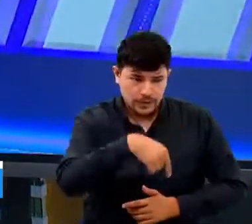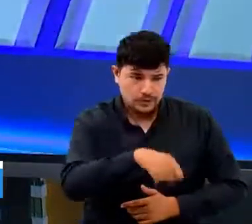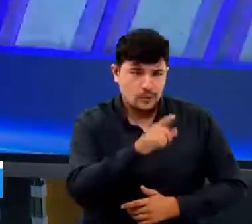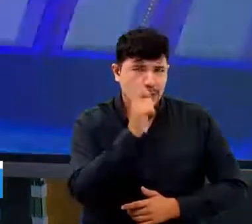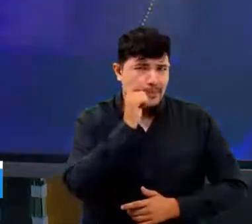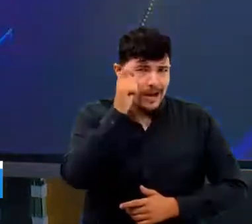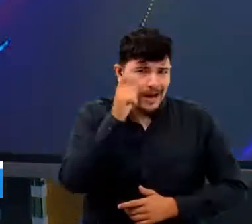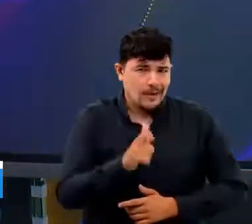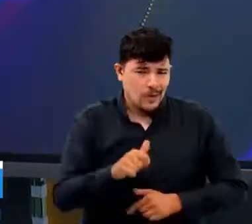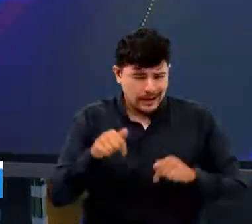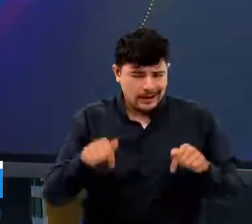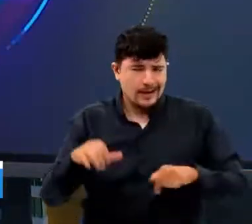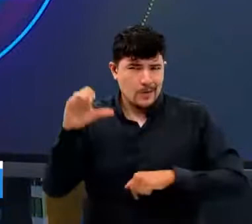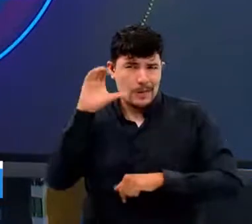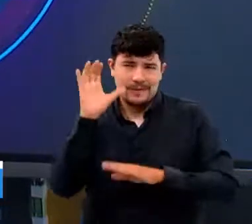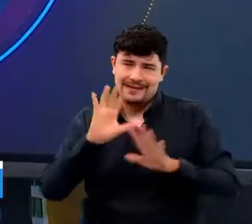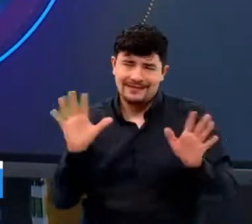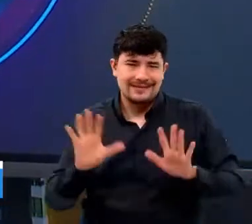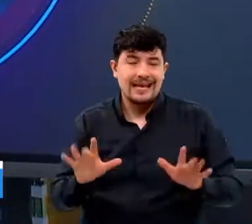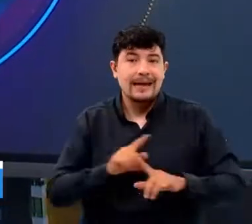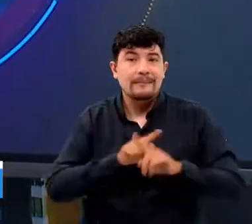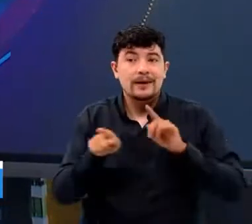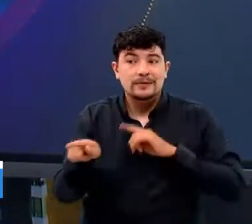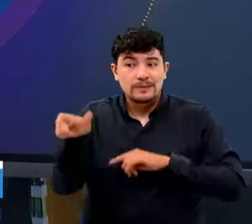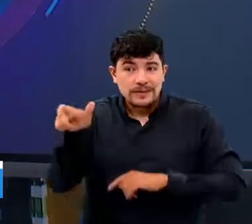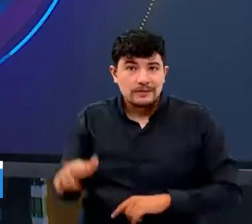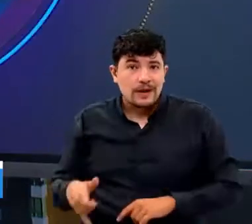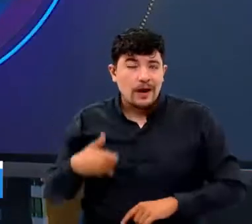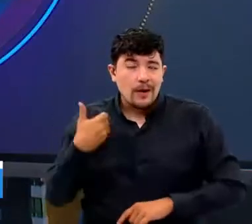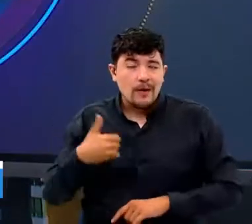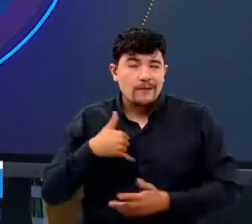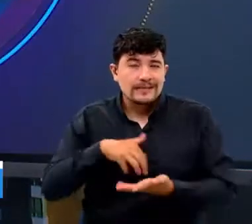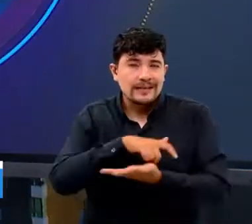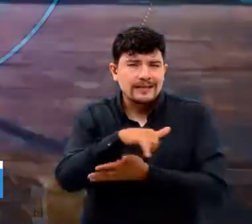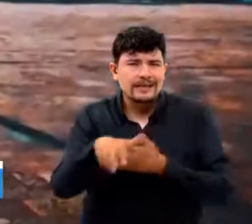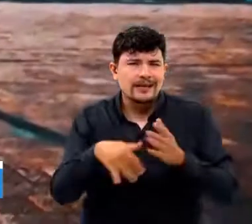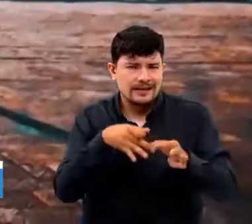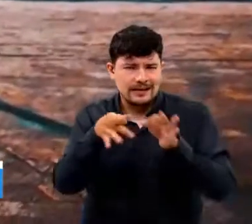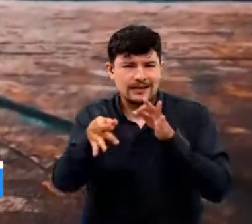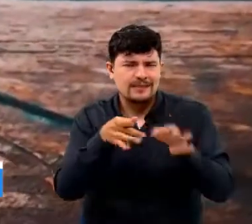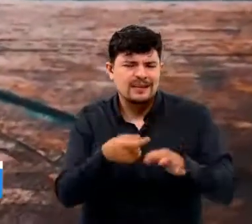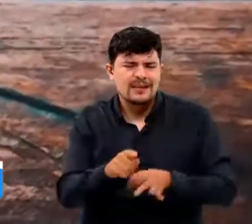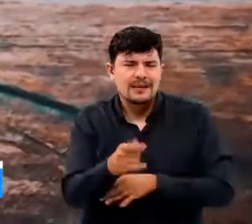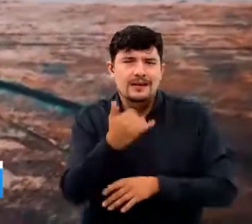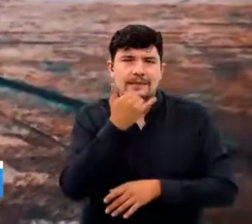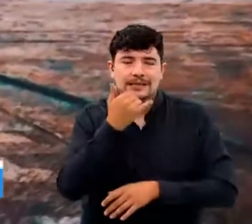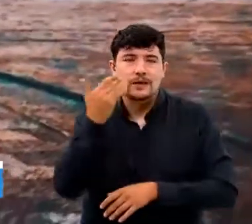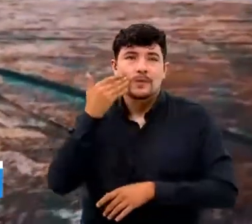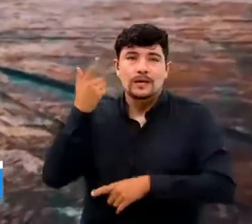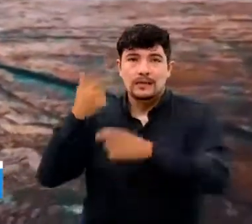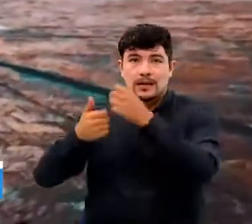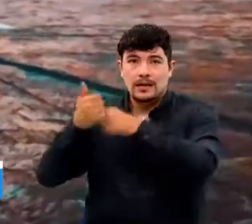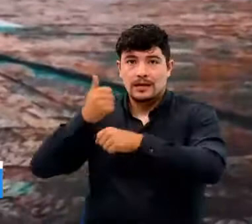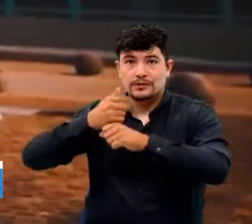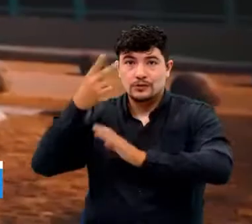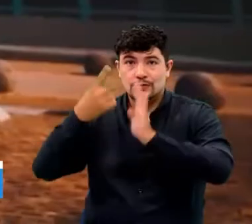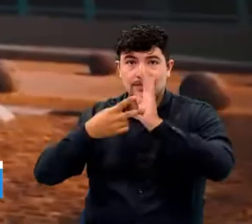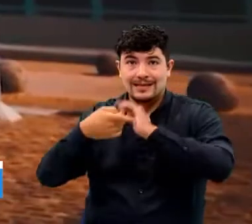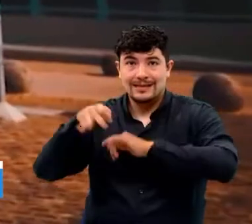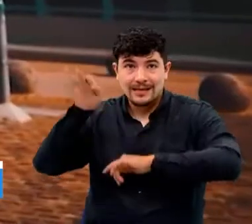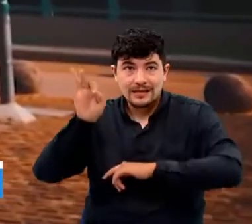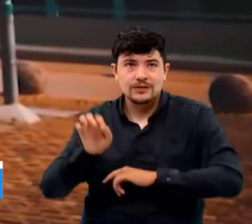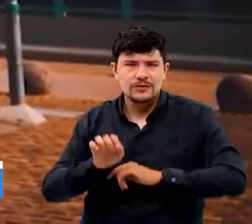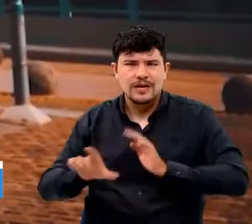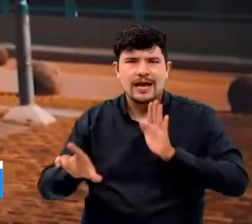en Colombia. Pues hoy un joven santandereano nos habla más de esto. Desde el 2018, debido a una renovación de la ley de la